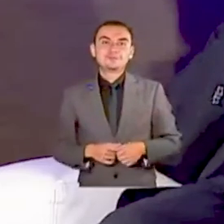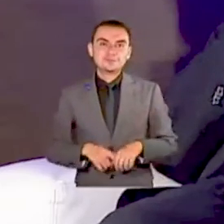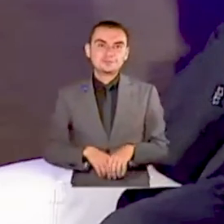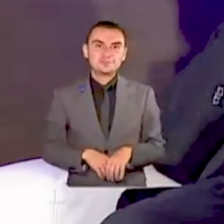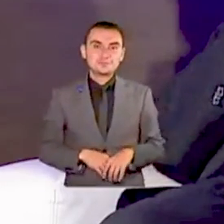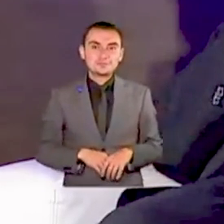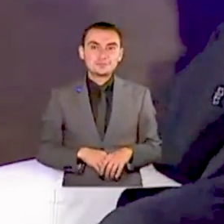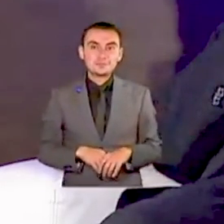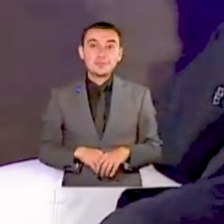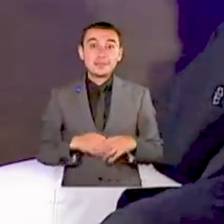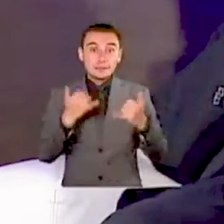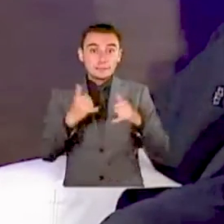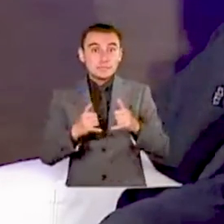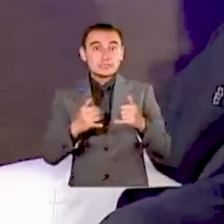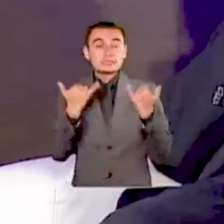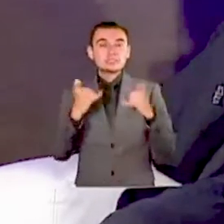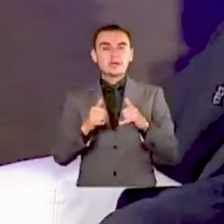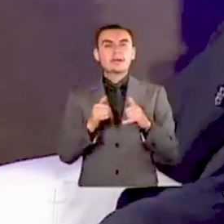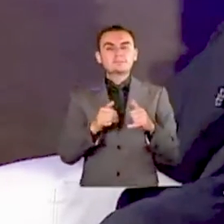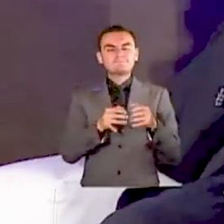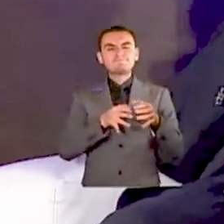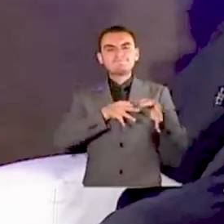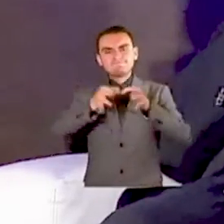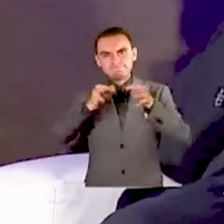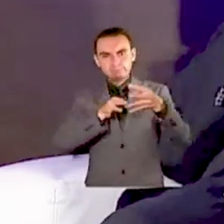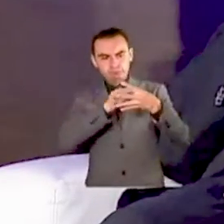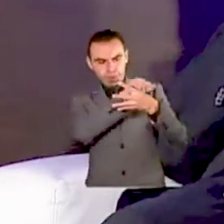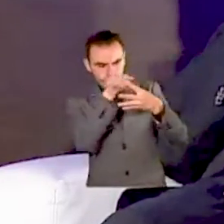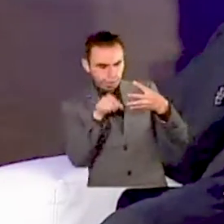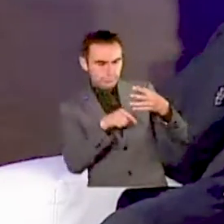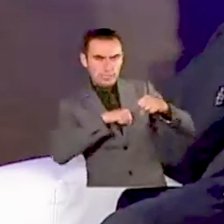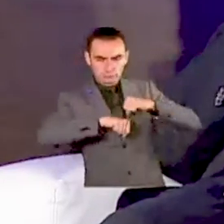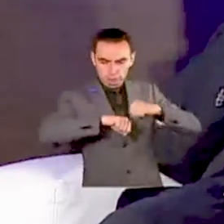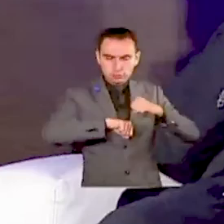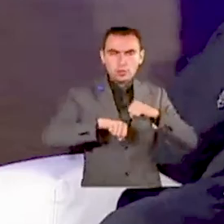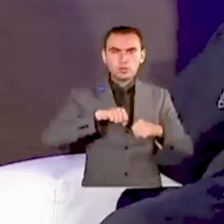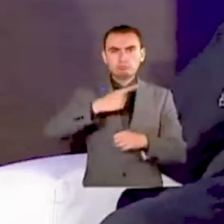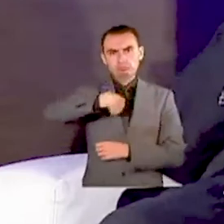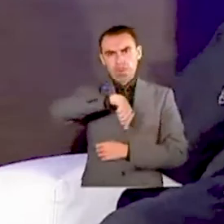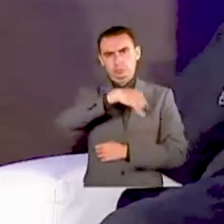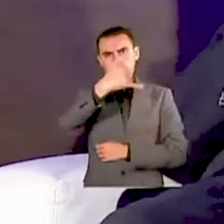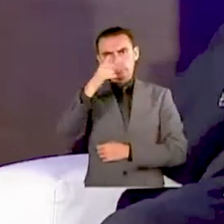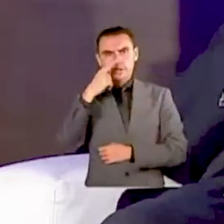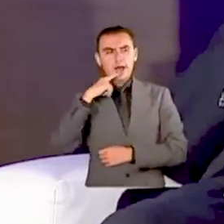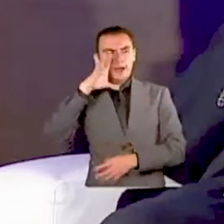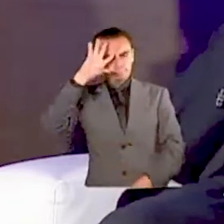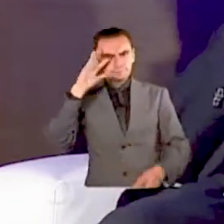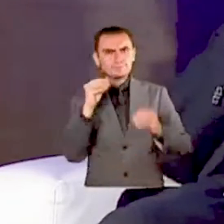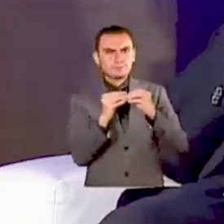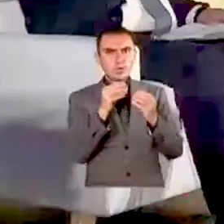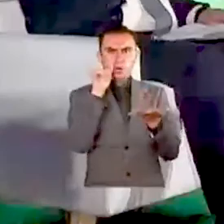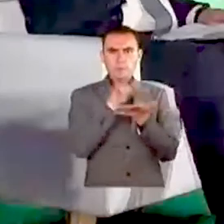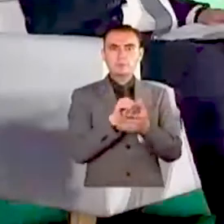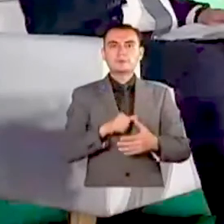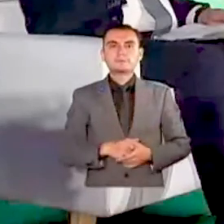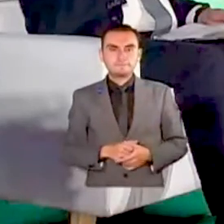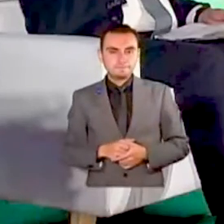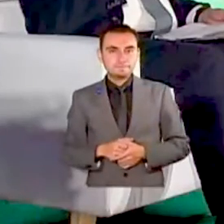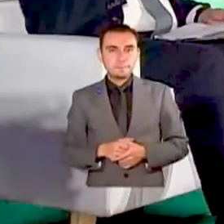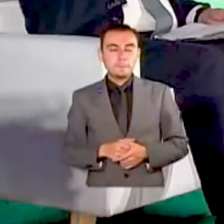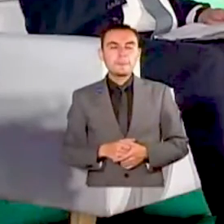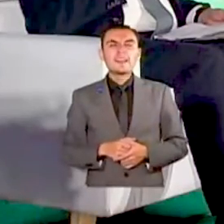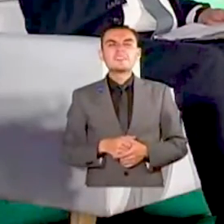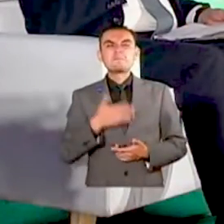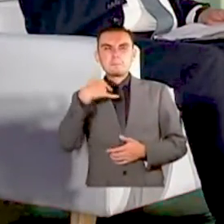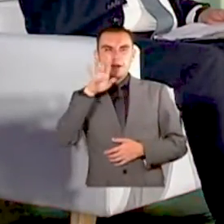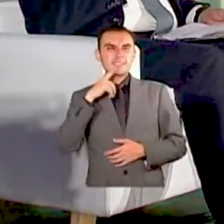culminaría señalando que son muchas las intervenciones en las cuales nosotros incidimos en la jurisdicción. Estoy hablando de